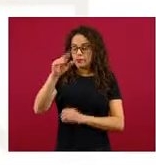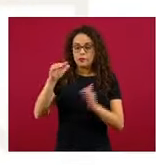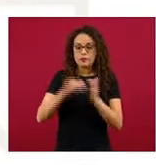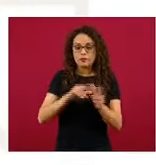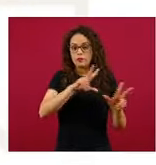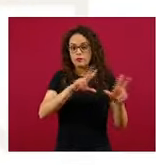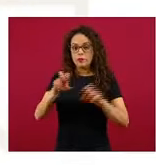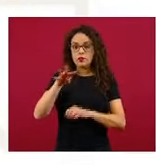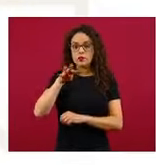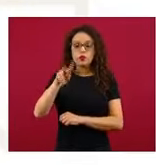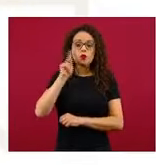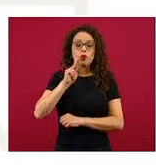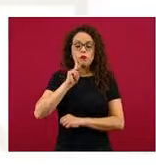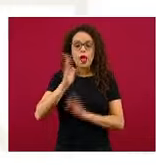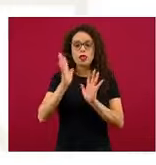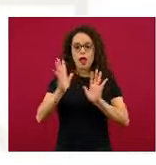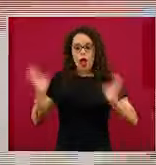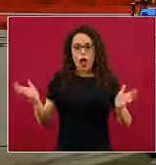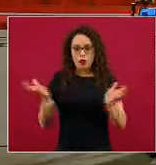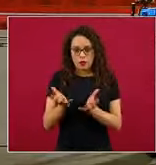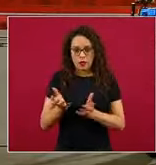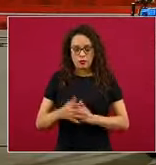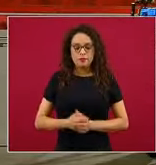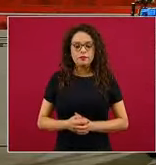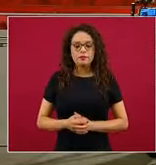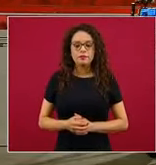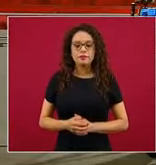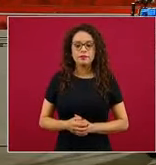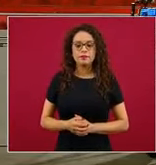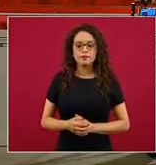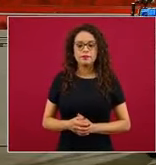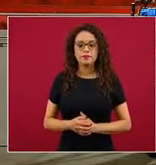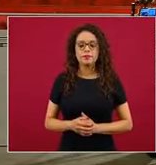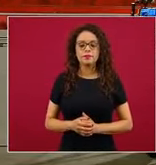32.819 pruebas realizadas. Siguiente, por favor.